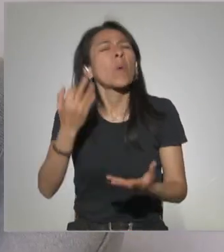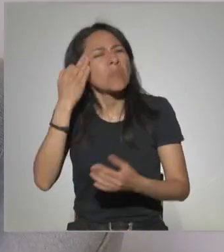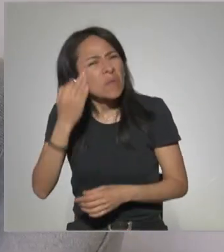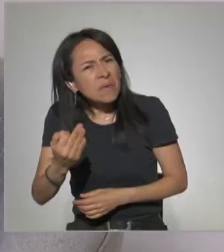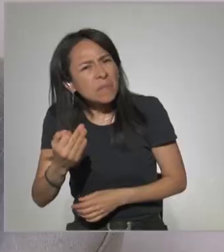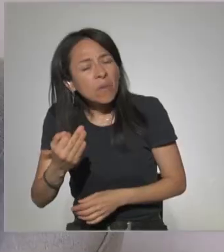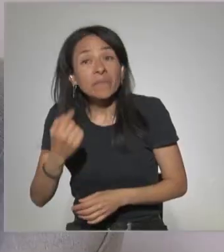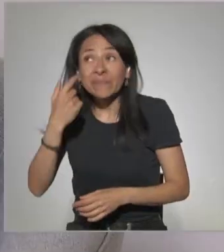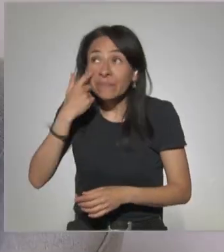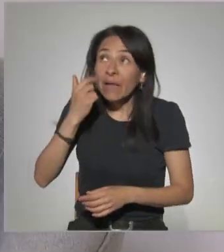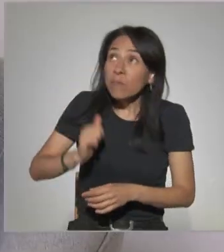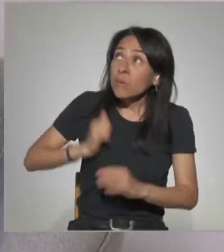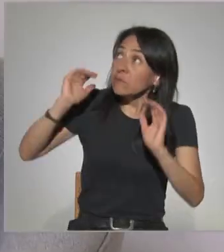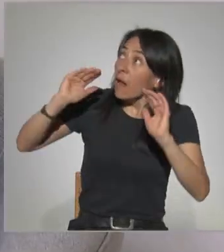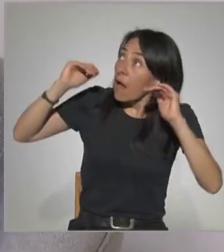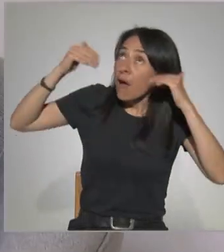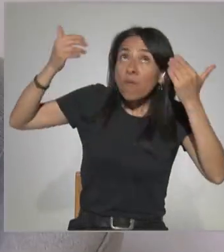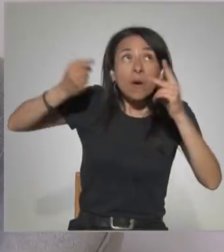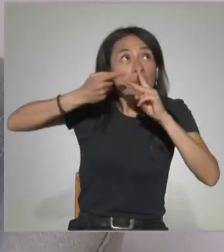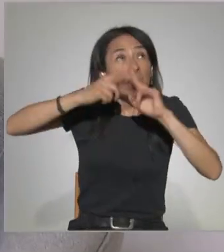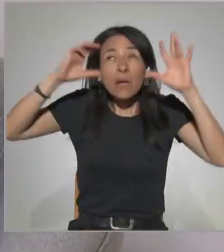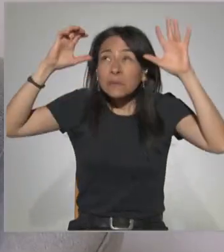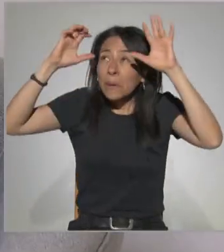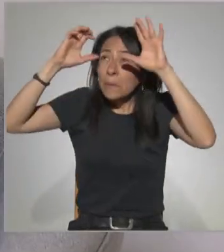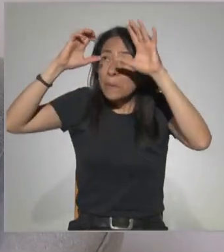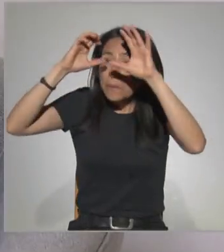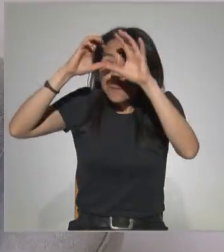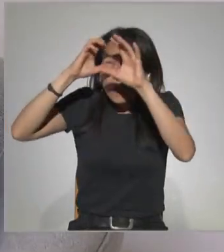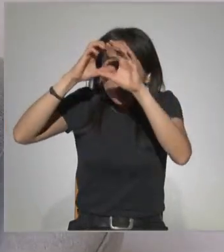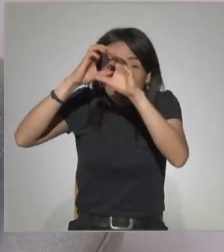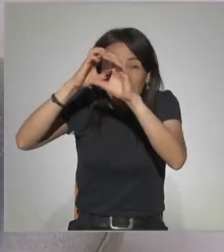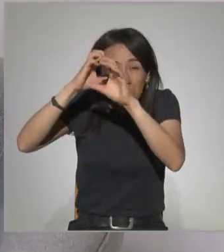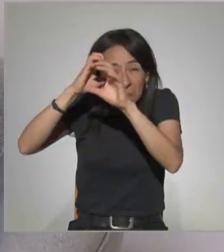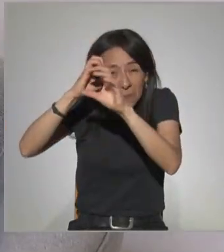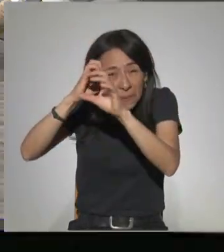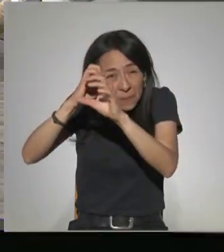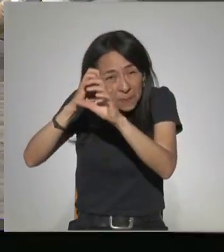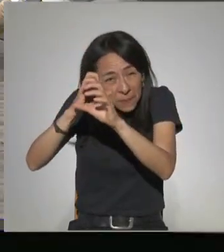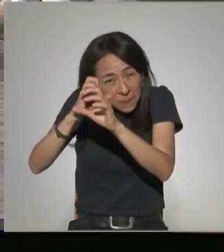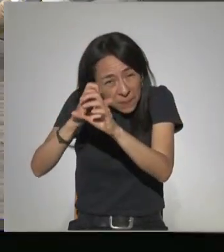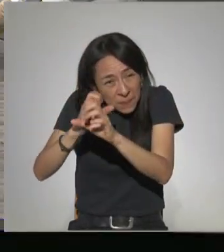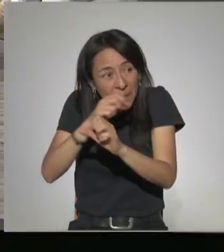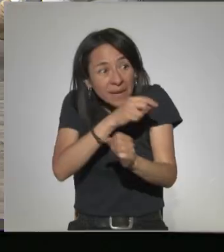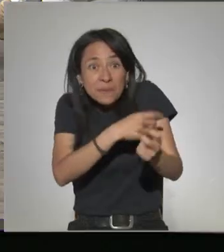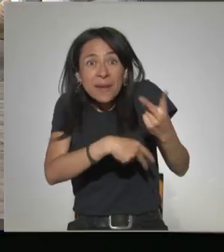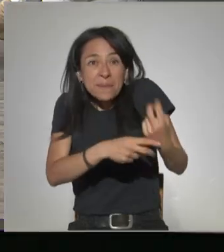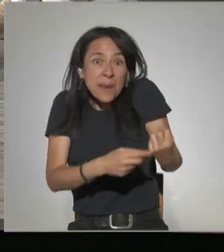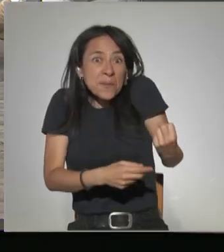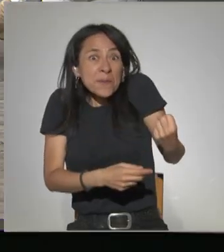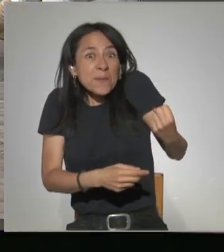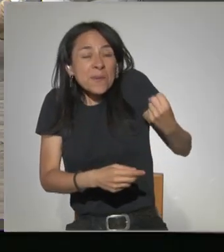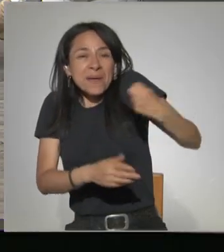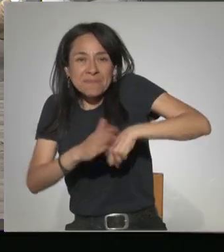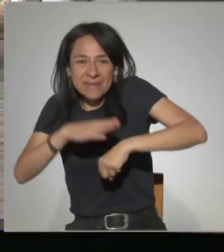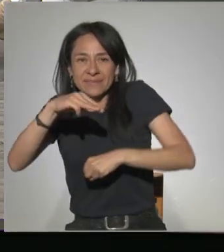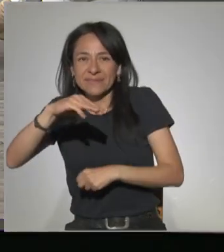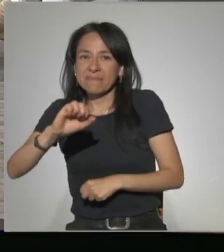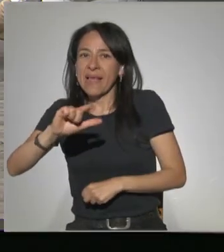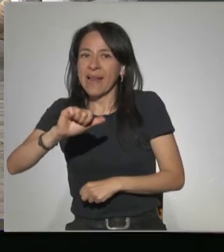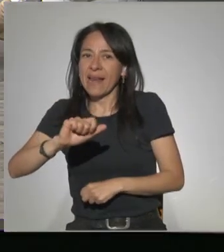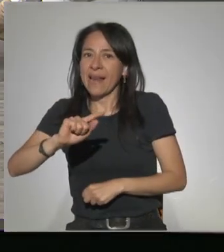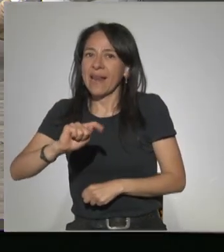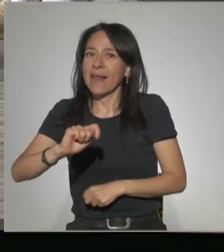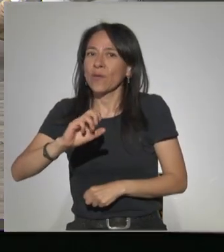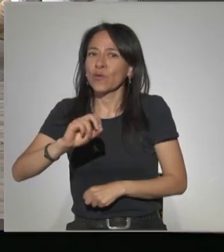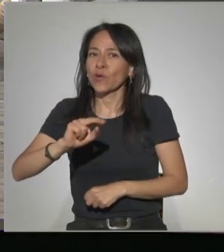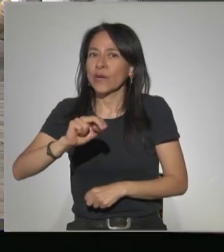está oscureciendo, que es cuando empieza el pico de melatonina en nuestro cuerpo naturalmente, ¿no? Como ahora, por ejemplo,